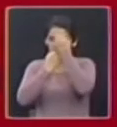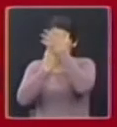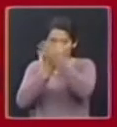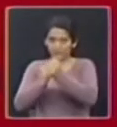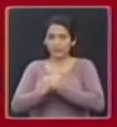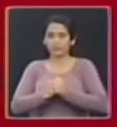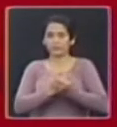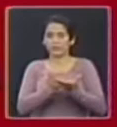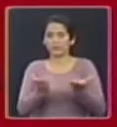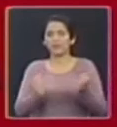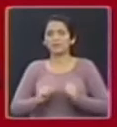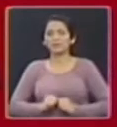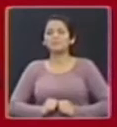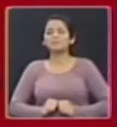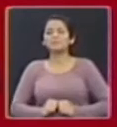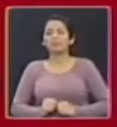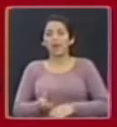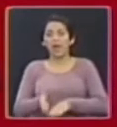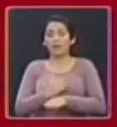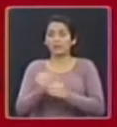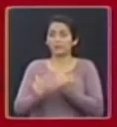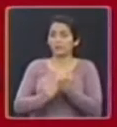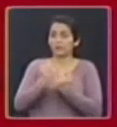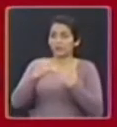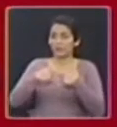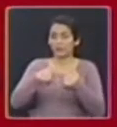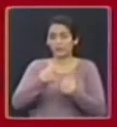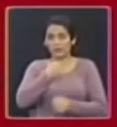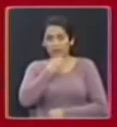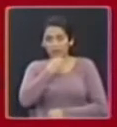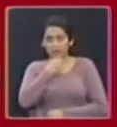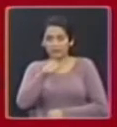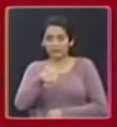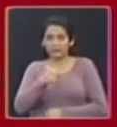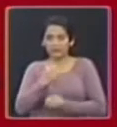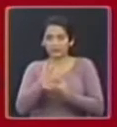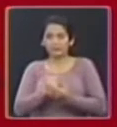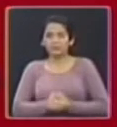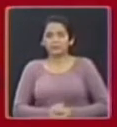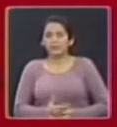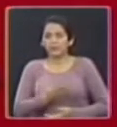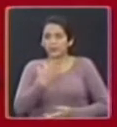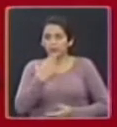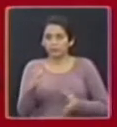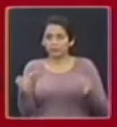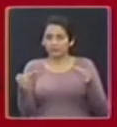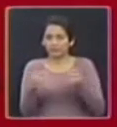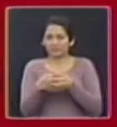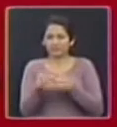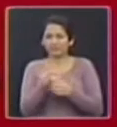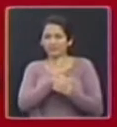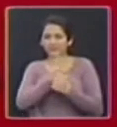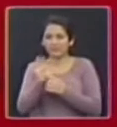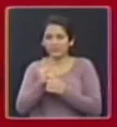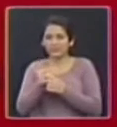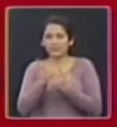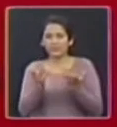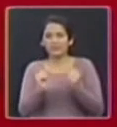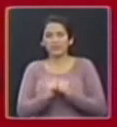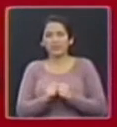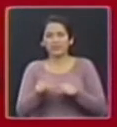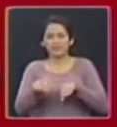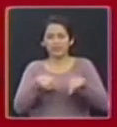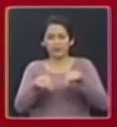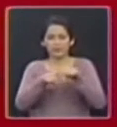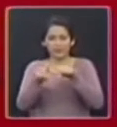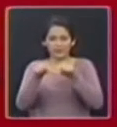amable audiencia esta invitación a formar parte de Expo Transporte, la feria que mueve al Ecuador. Ahora, en esta